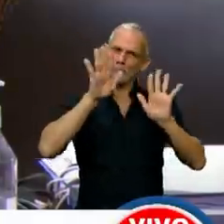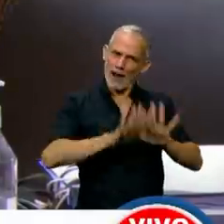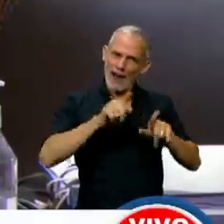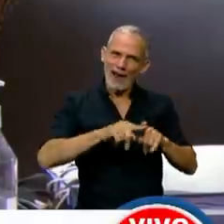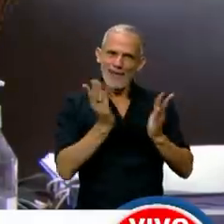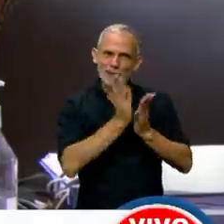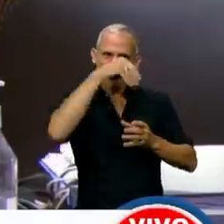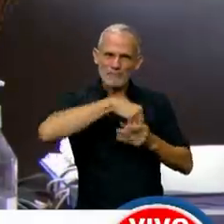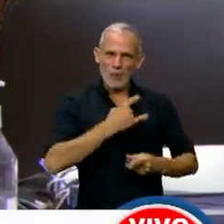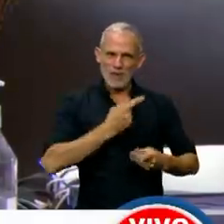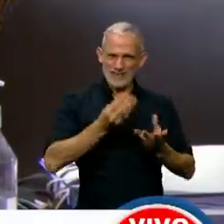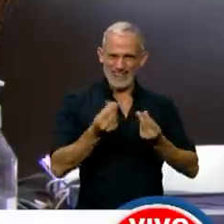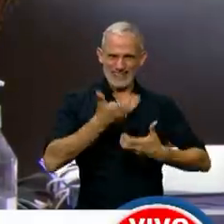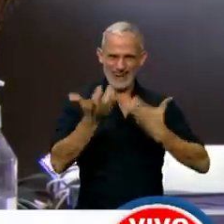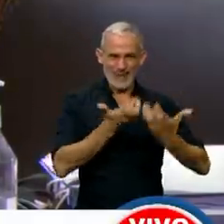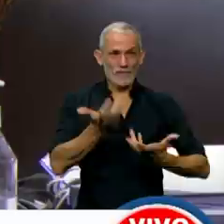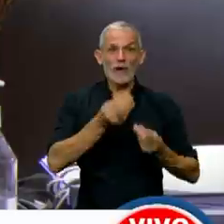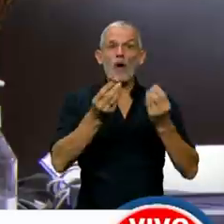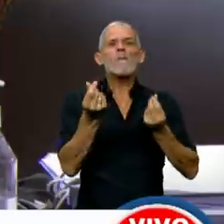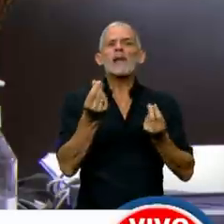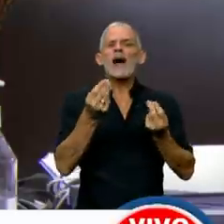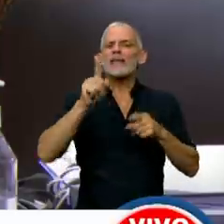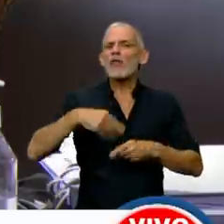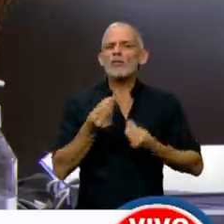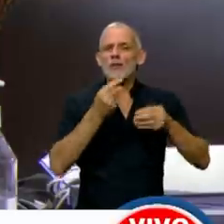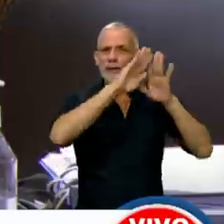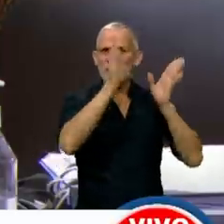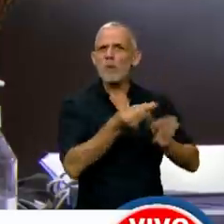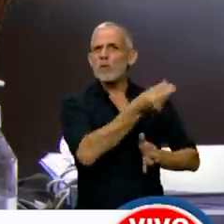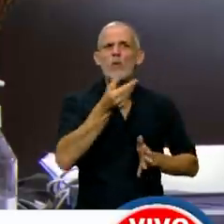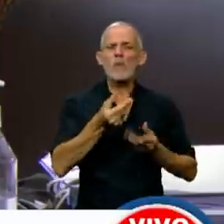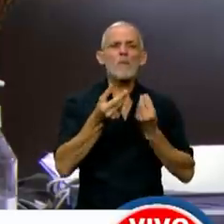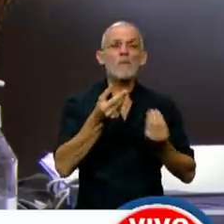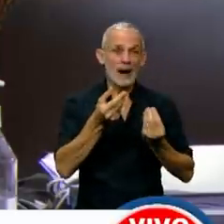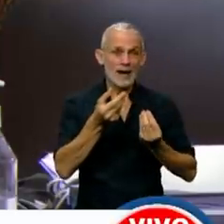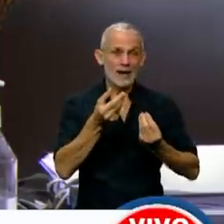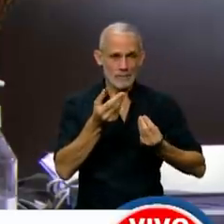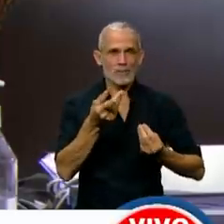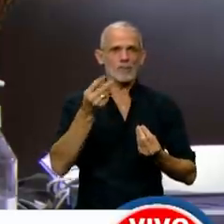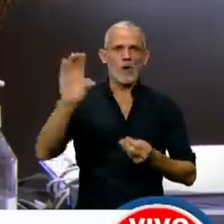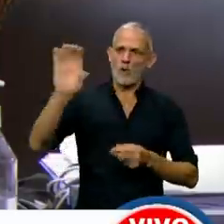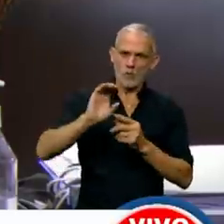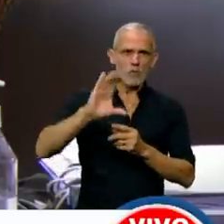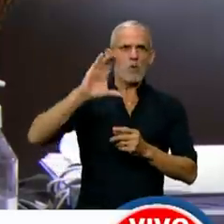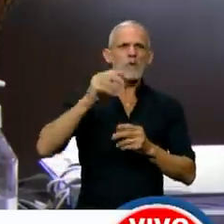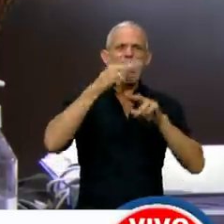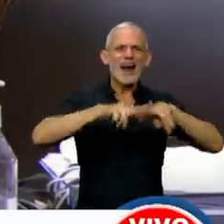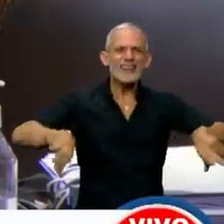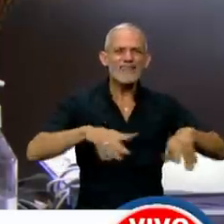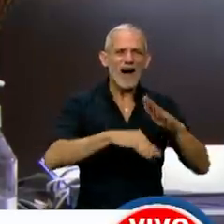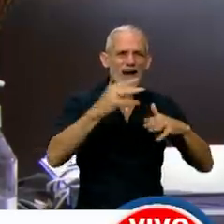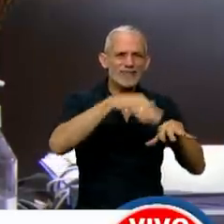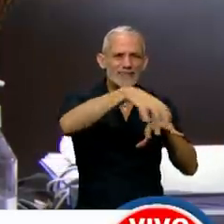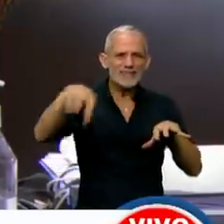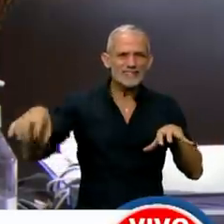quiero destacar en materia educativa los fondos para que el incremento significativo de fondos para los jardines de infantes